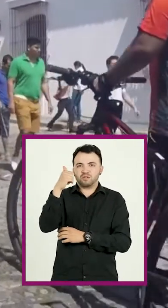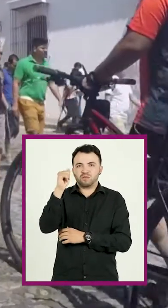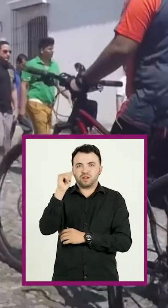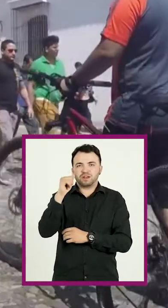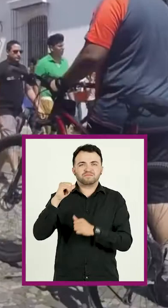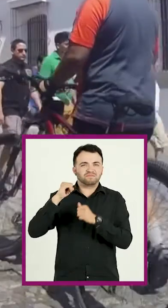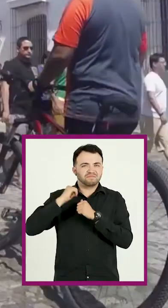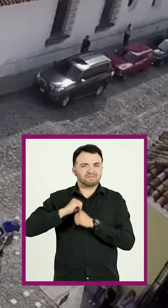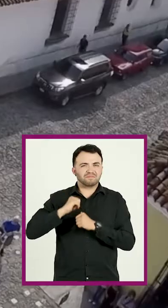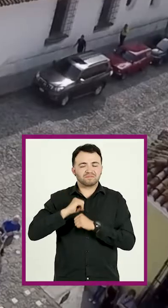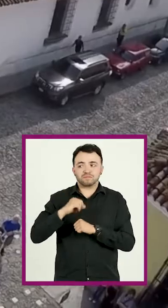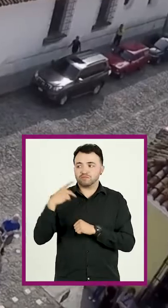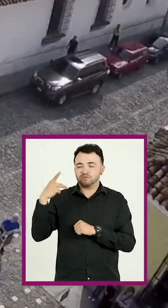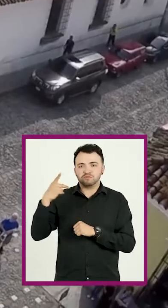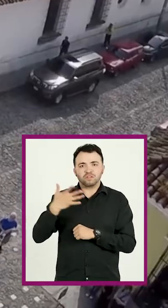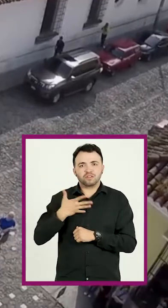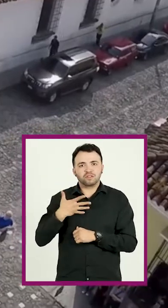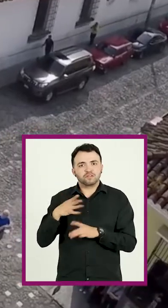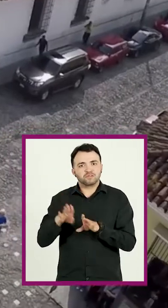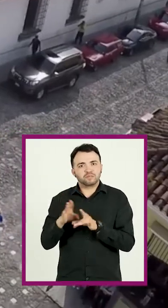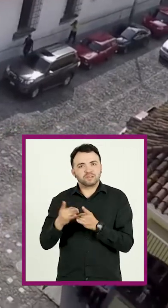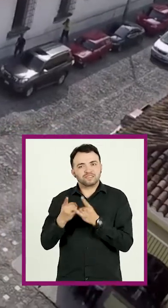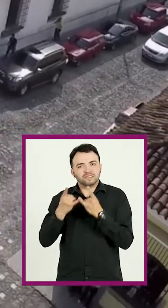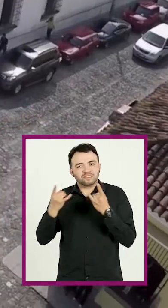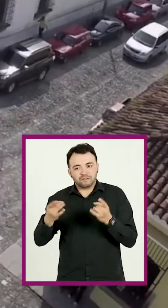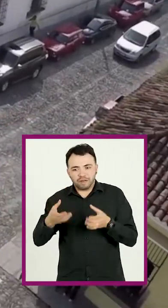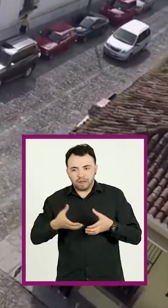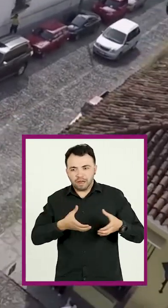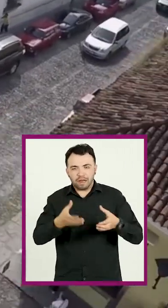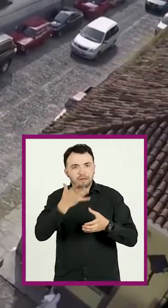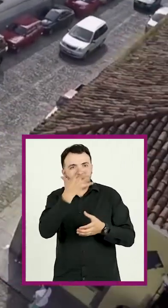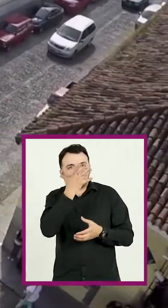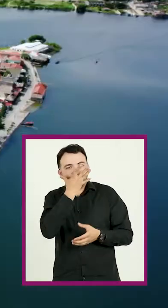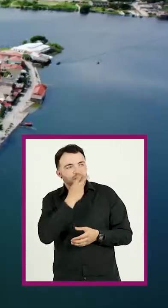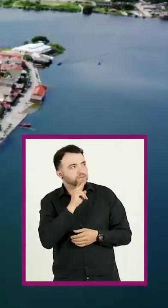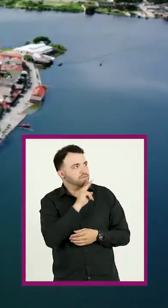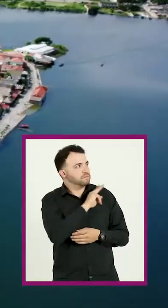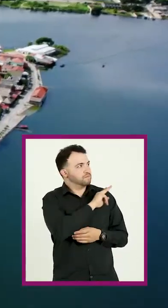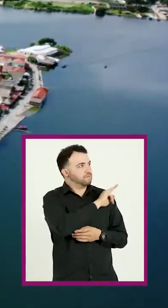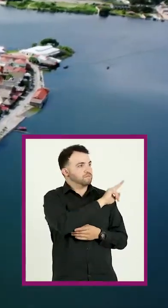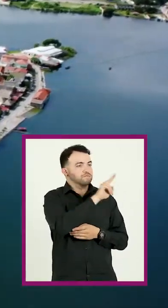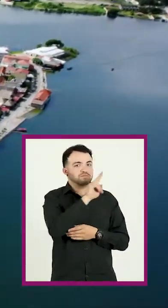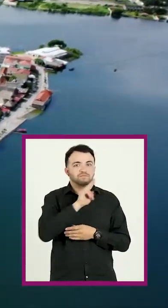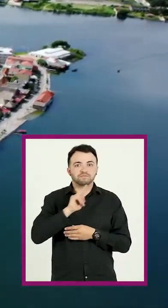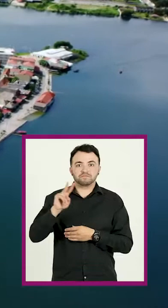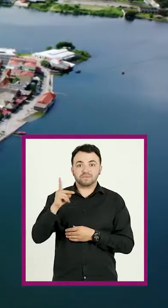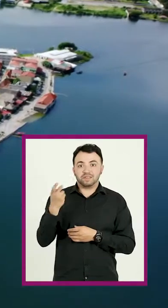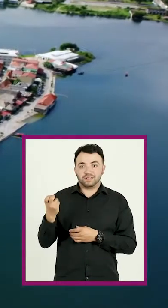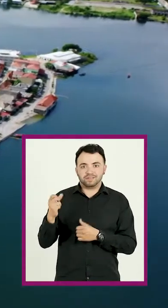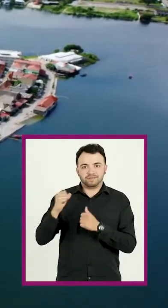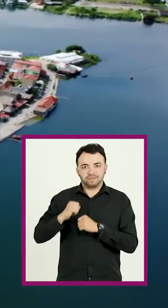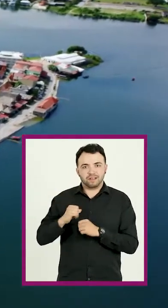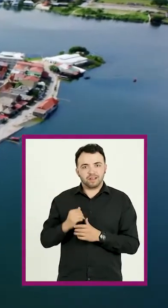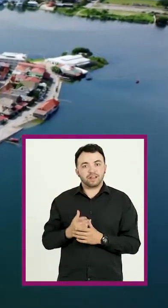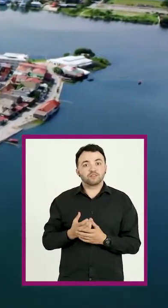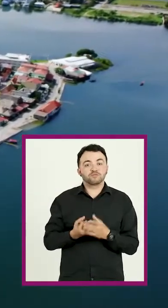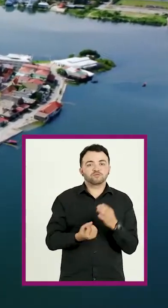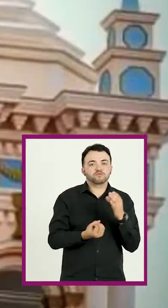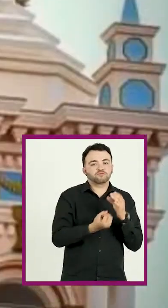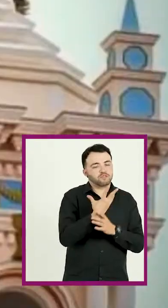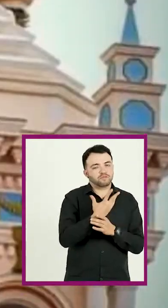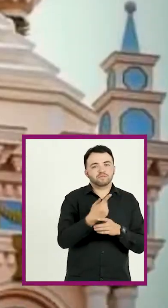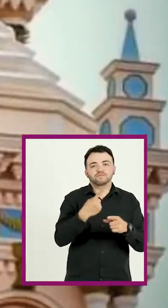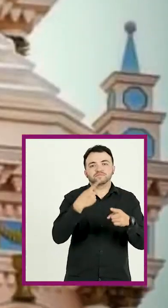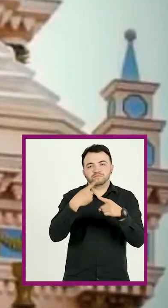turístico imprescindible, con sus casonas, sus callejuelas y su imponente entorno natural.